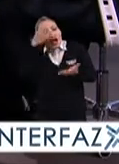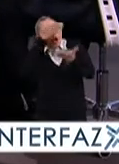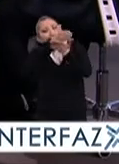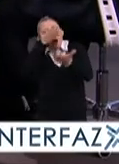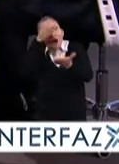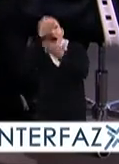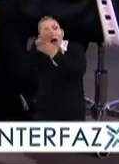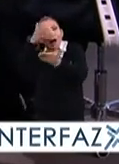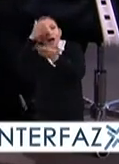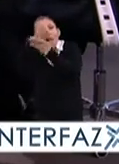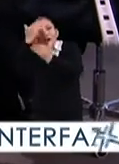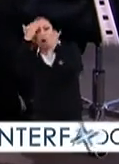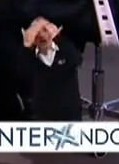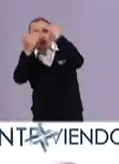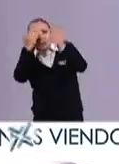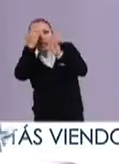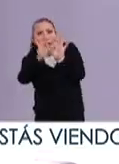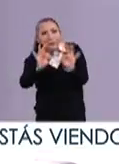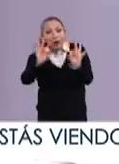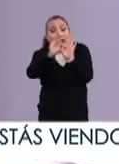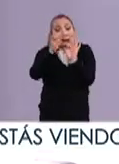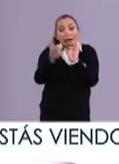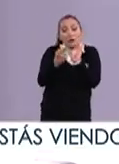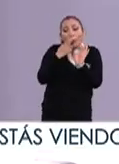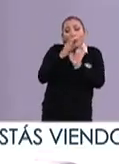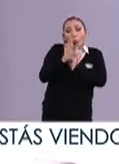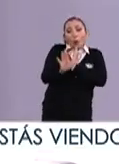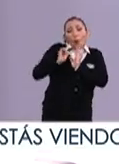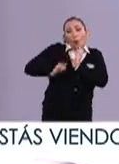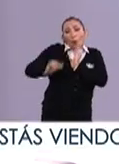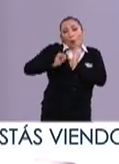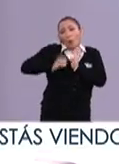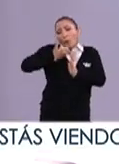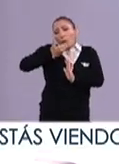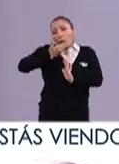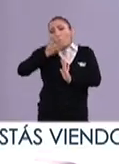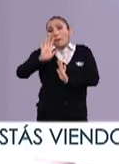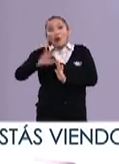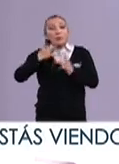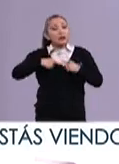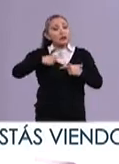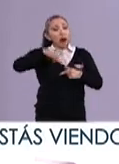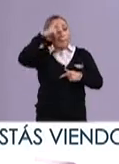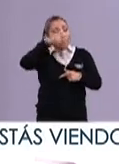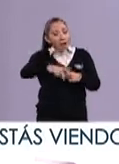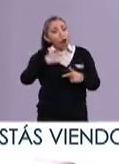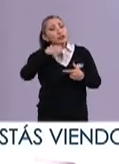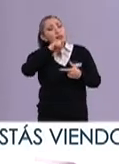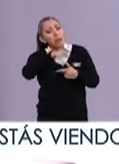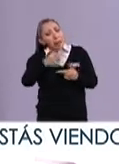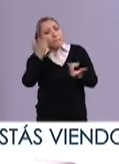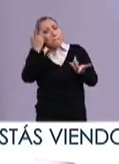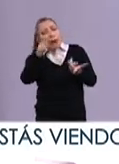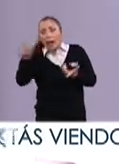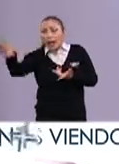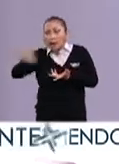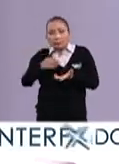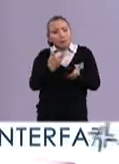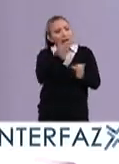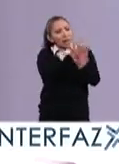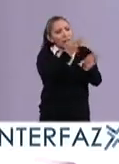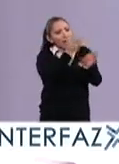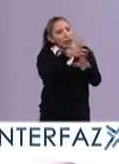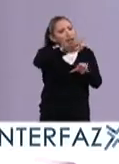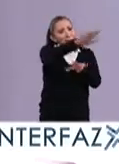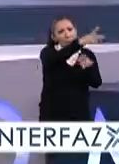esto representa, por la importancia que tiene conservar las tradiciones. Lo están haciendo por los mexicanos, también para que los